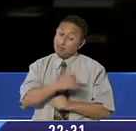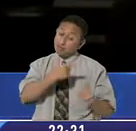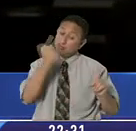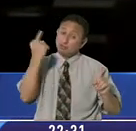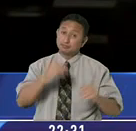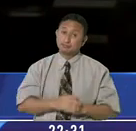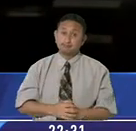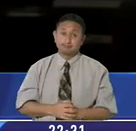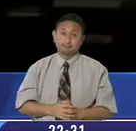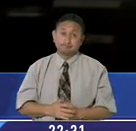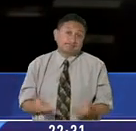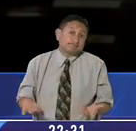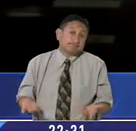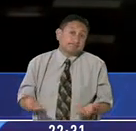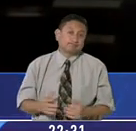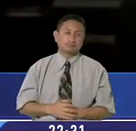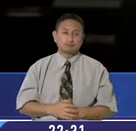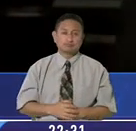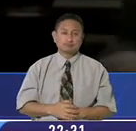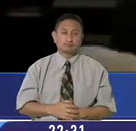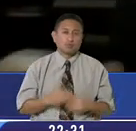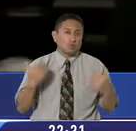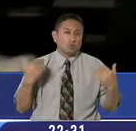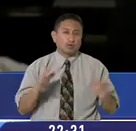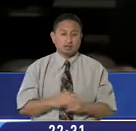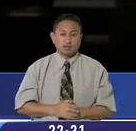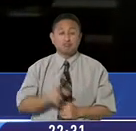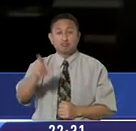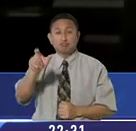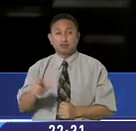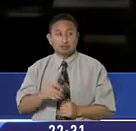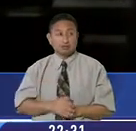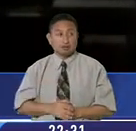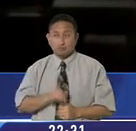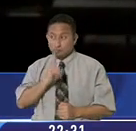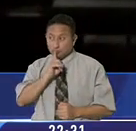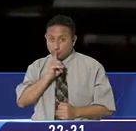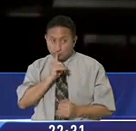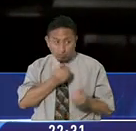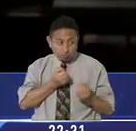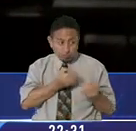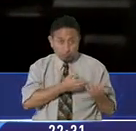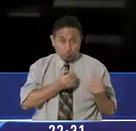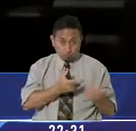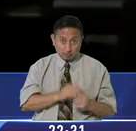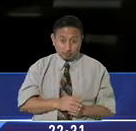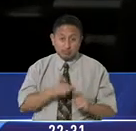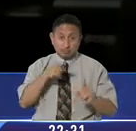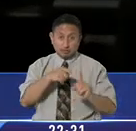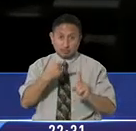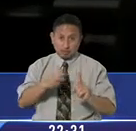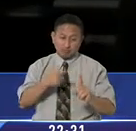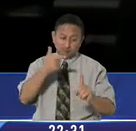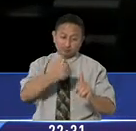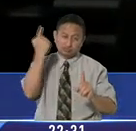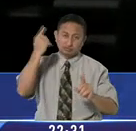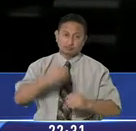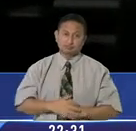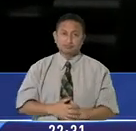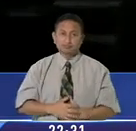van a justiciar. Alguien pasó información en contra de esa organización, lo van a